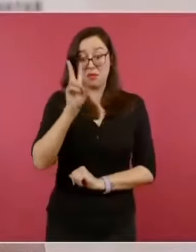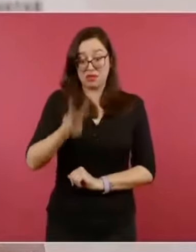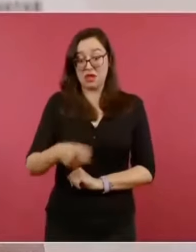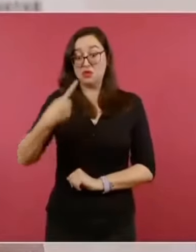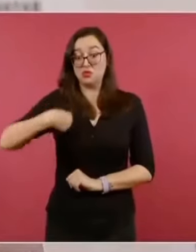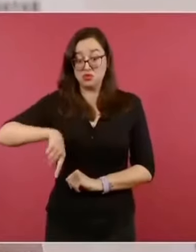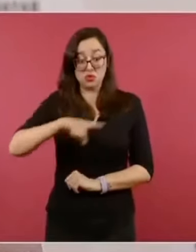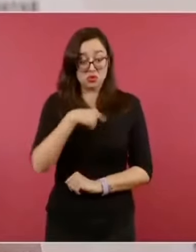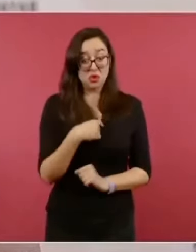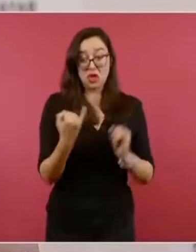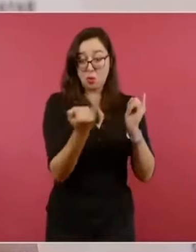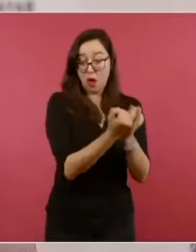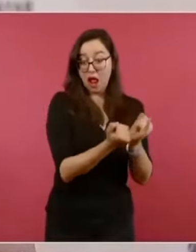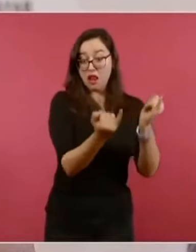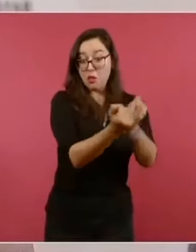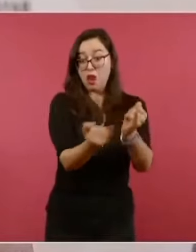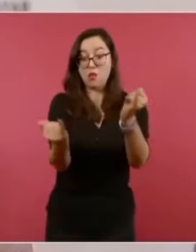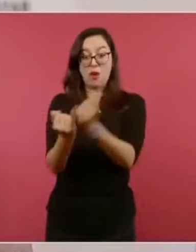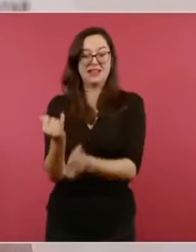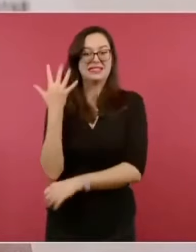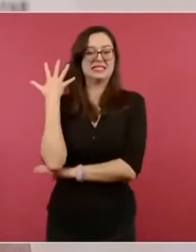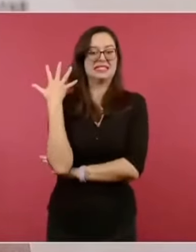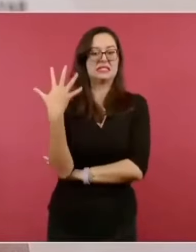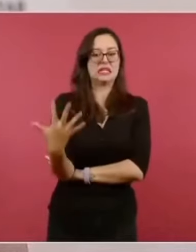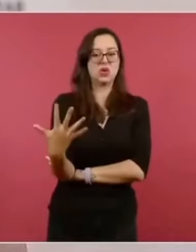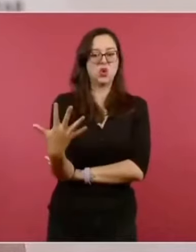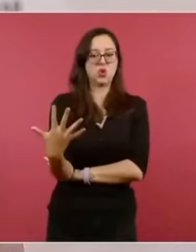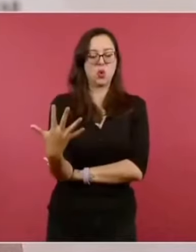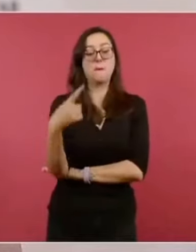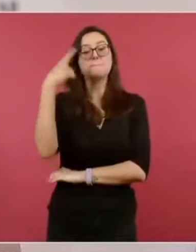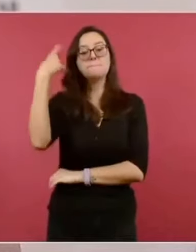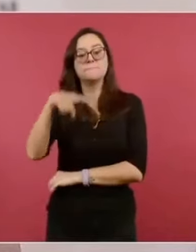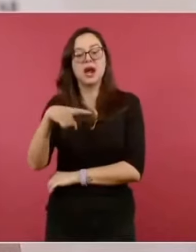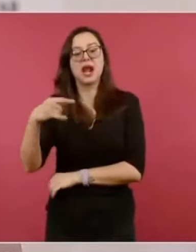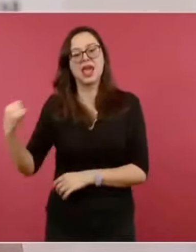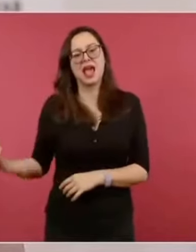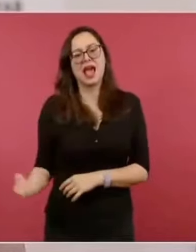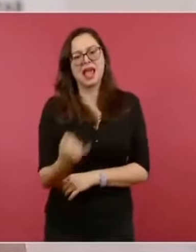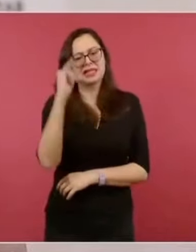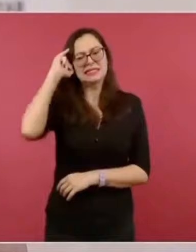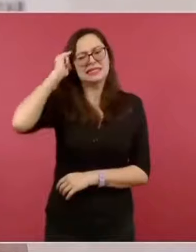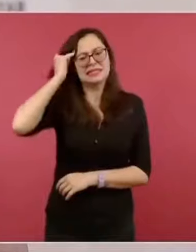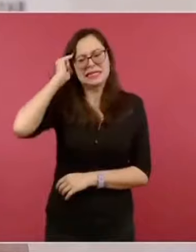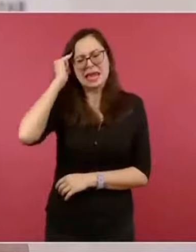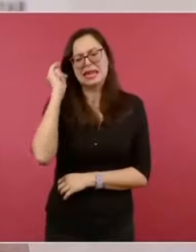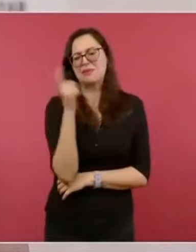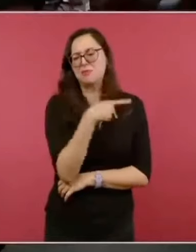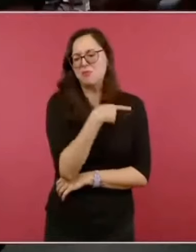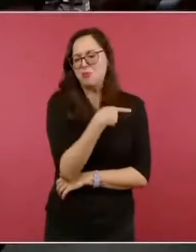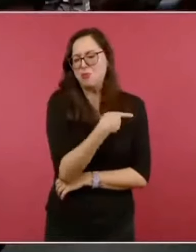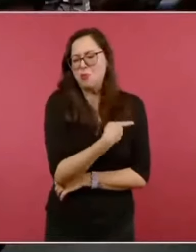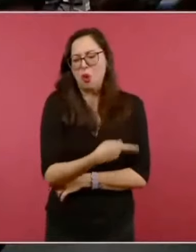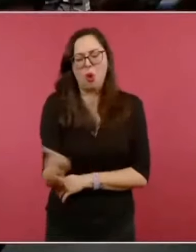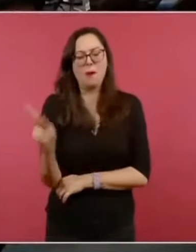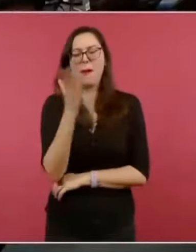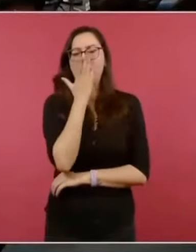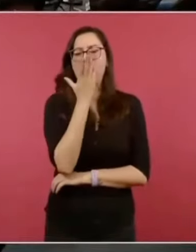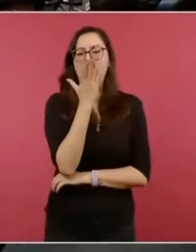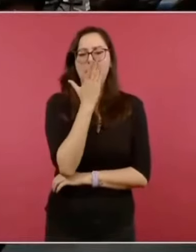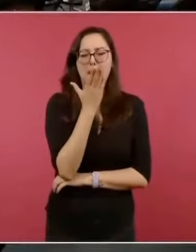obras así en los pueblos Yaquis que son de los pueblos más pobres de